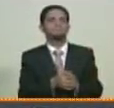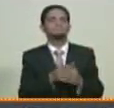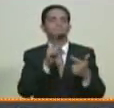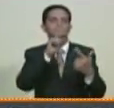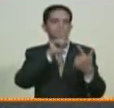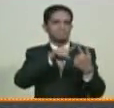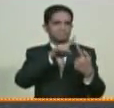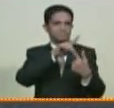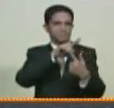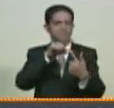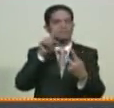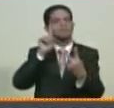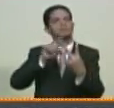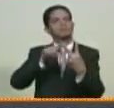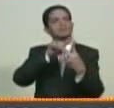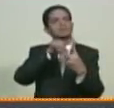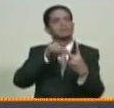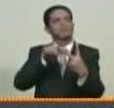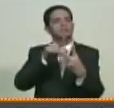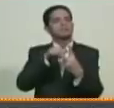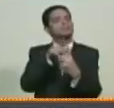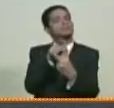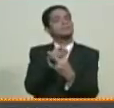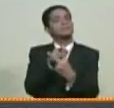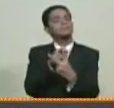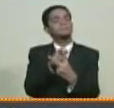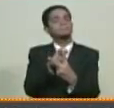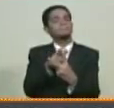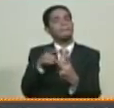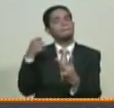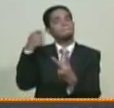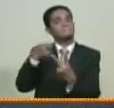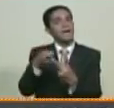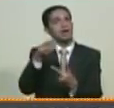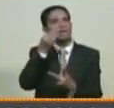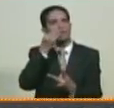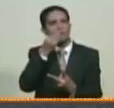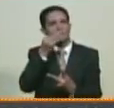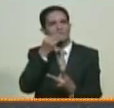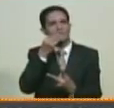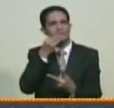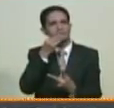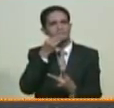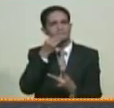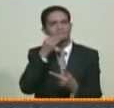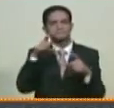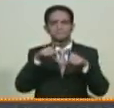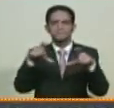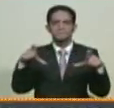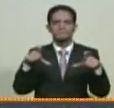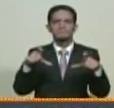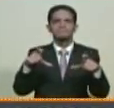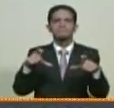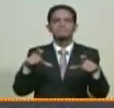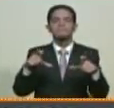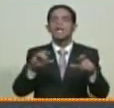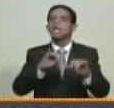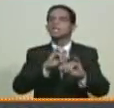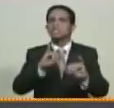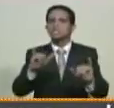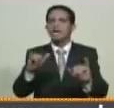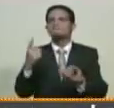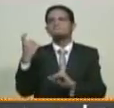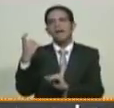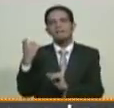los este tickets no han desaparecido ya están a punto de estar de presentarle las tablas de toda la administración